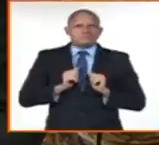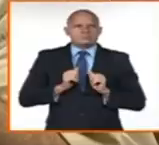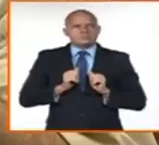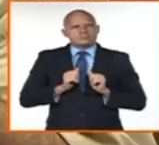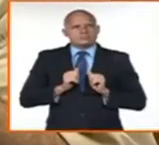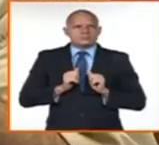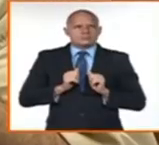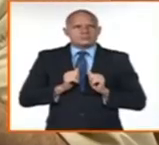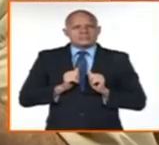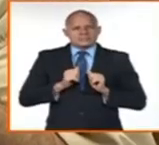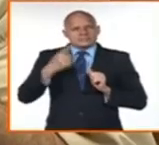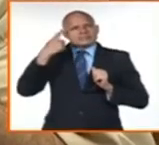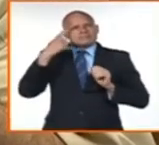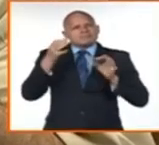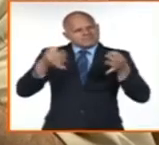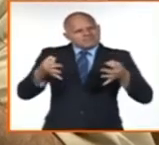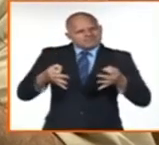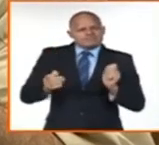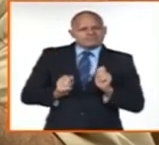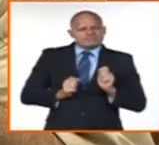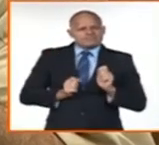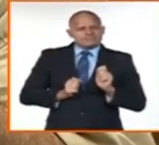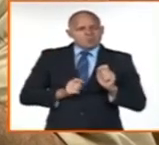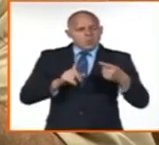más concreta, me detendría